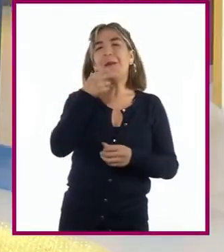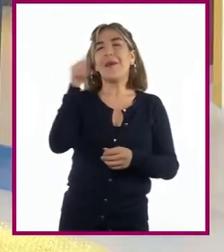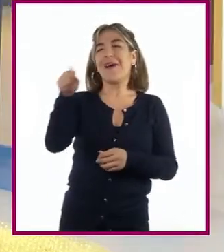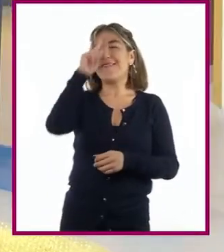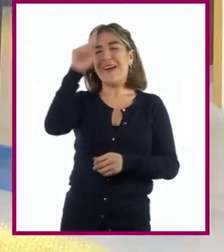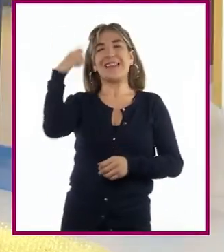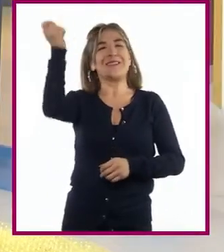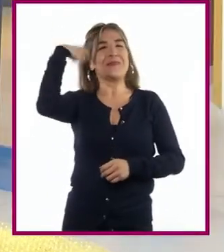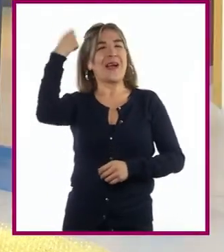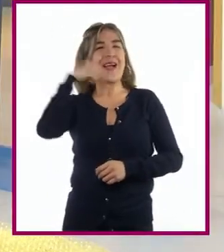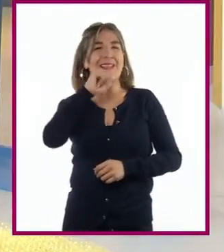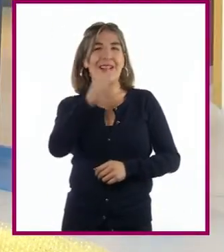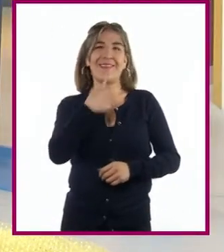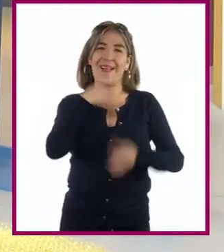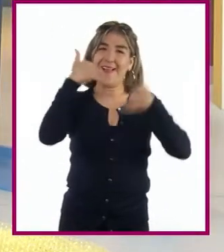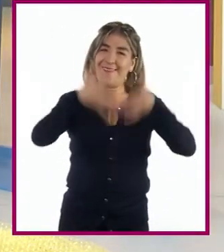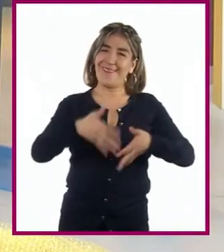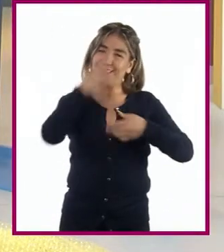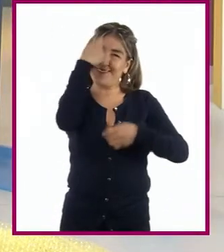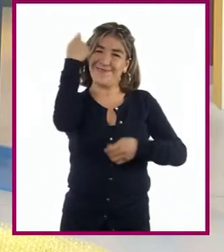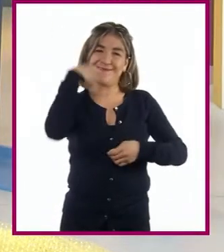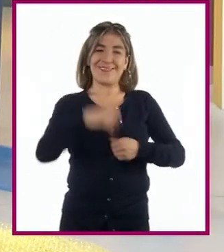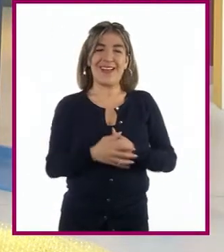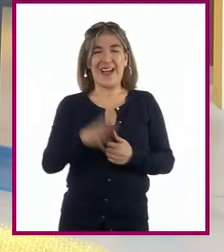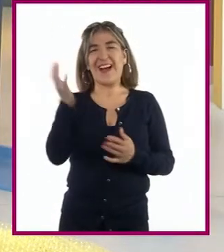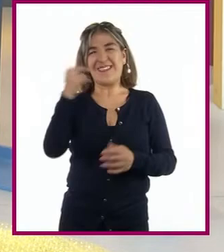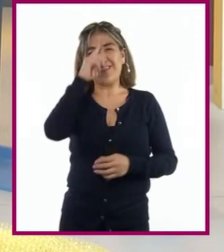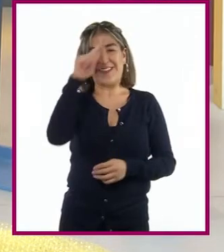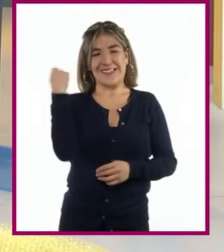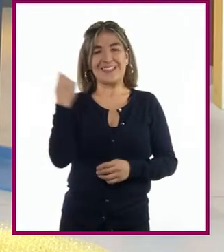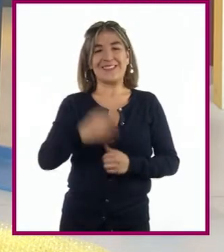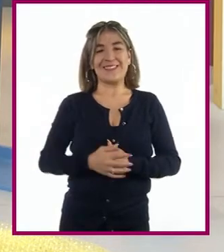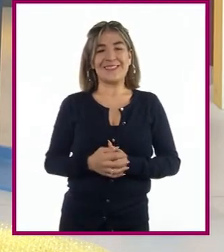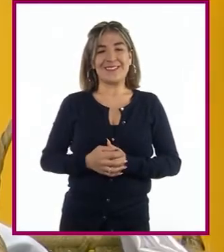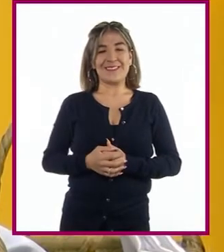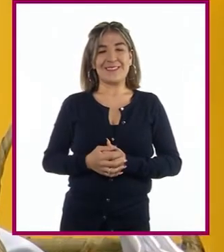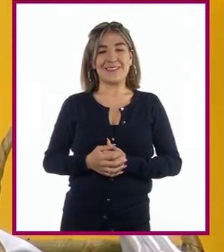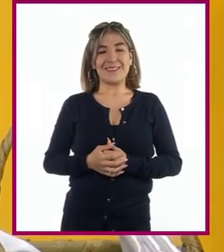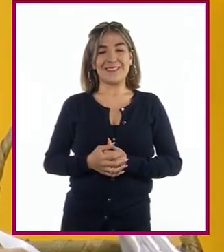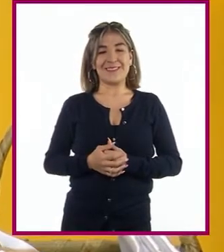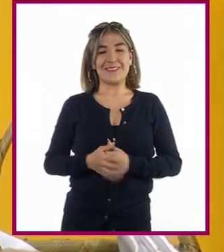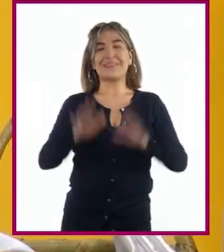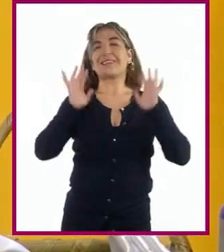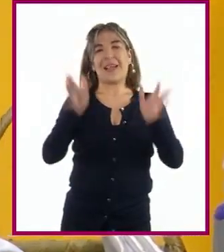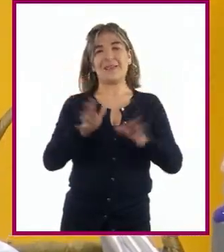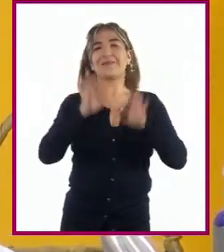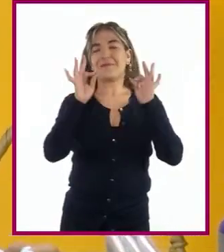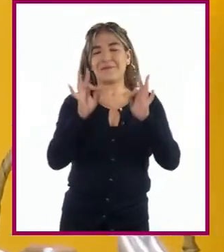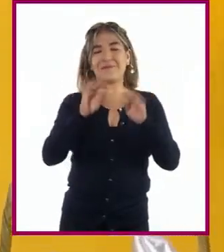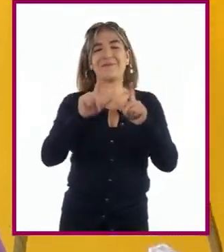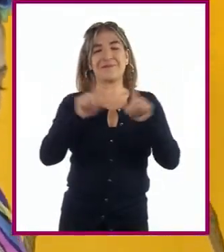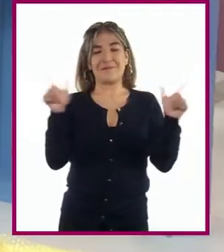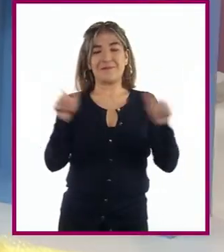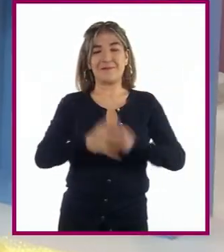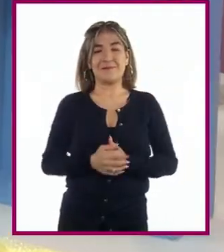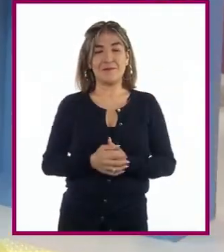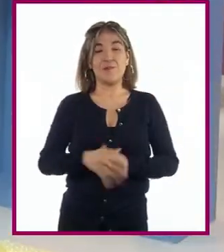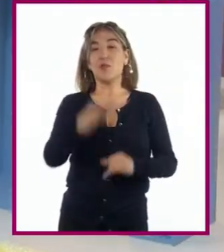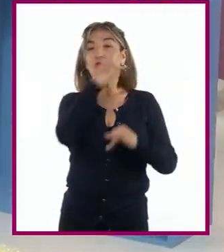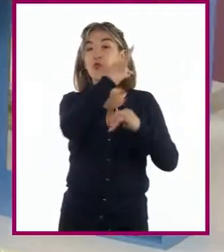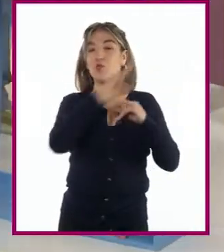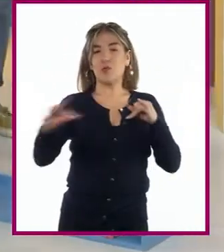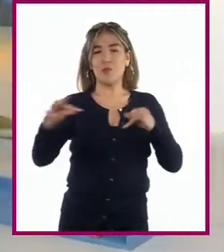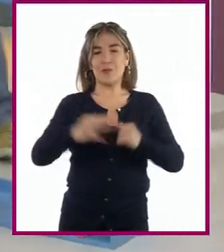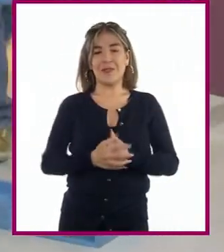Igual que acá. Aquí. Ándale, no, este es muy sencillo. Ahí quedó. Ahí está. ¿Se queda? Sí. Y para